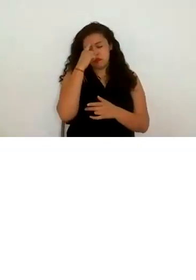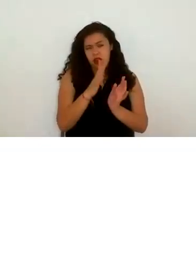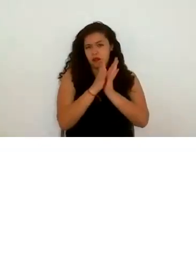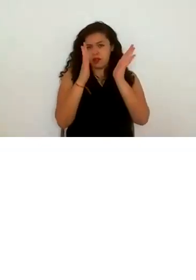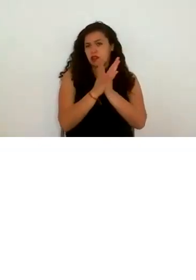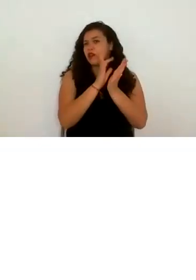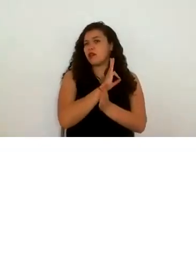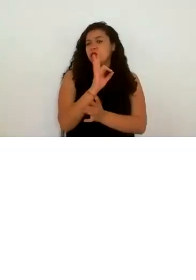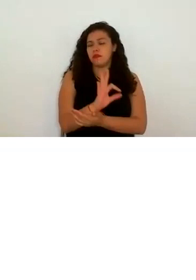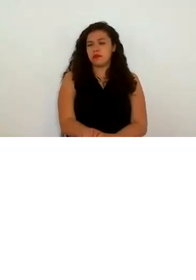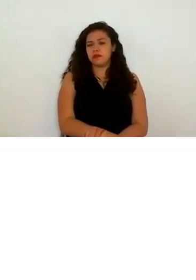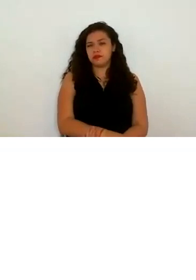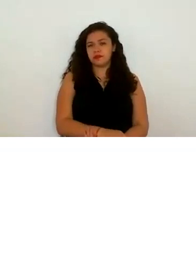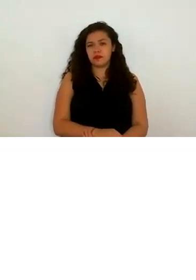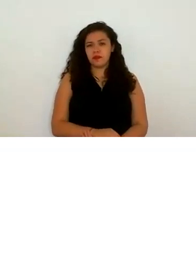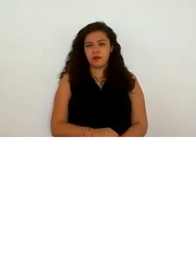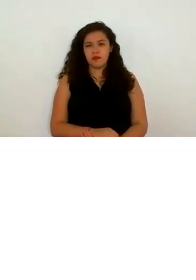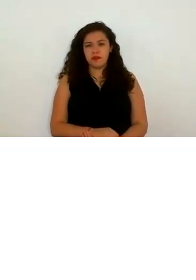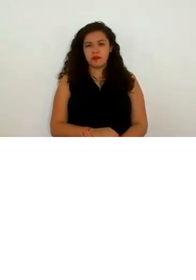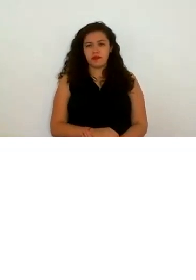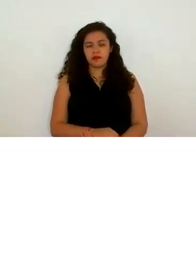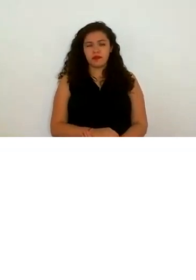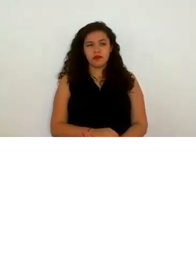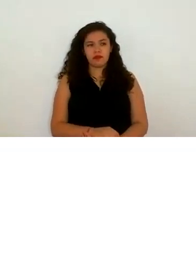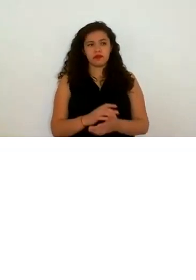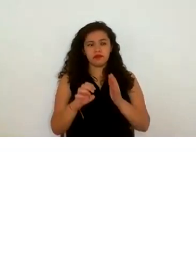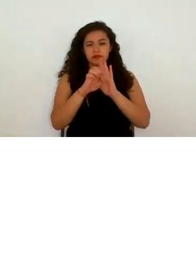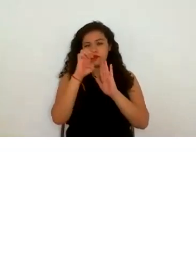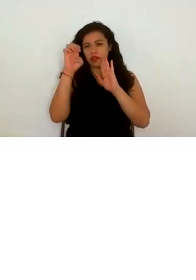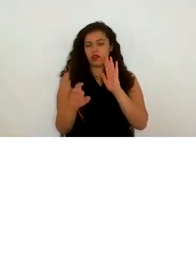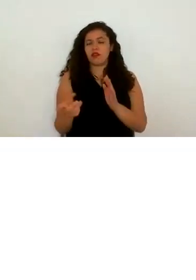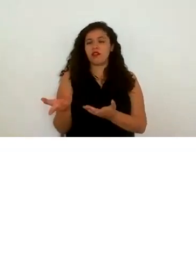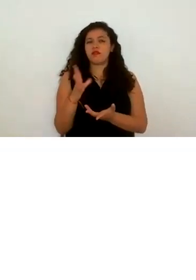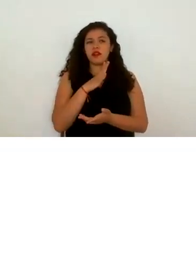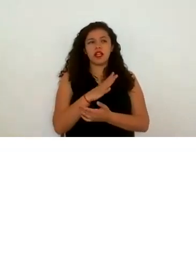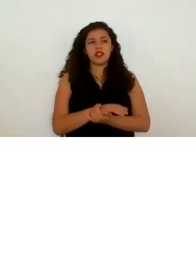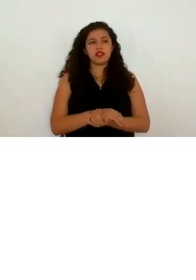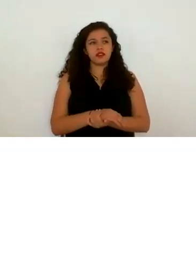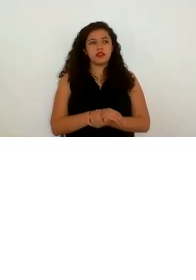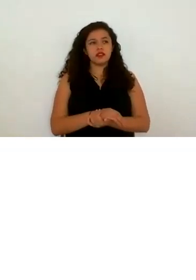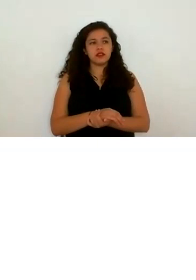seguimiento de algún trámite. Ejemplo, si tenemos,